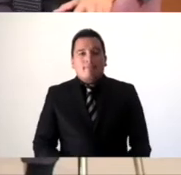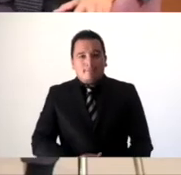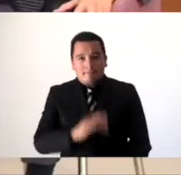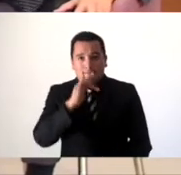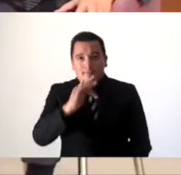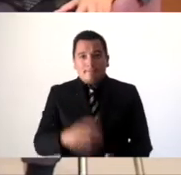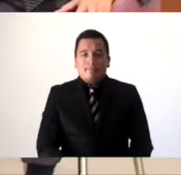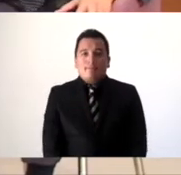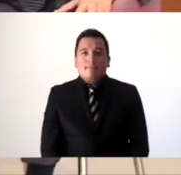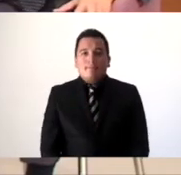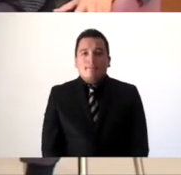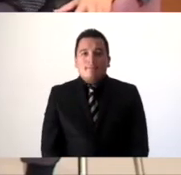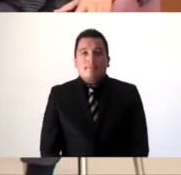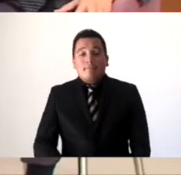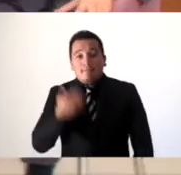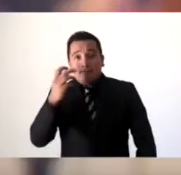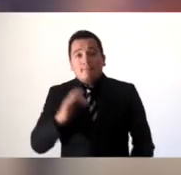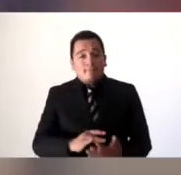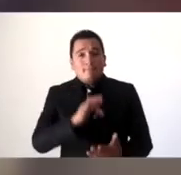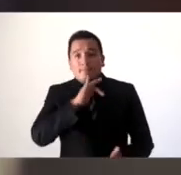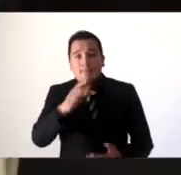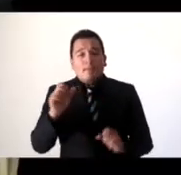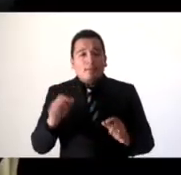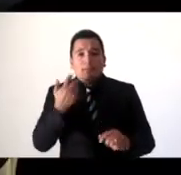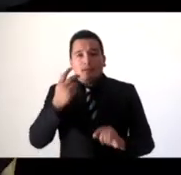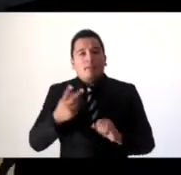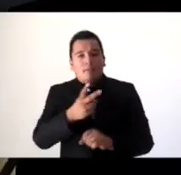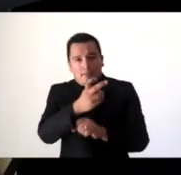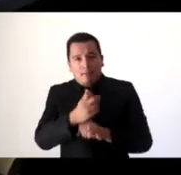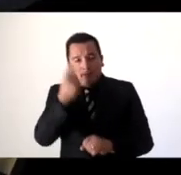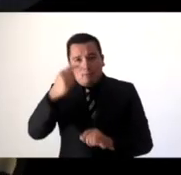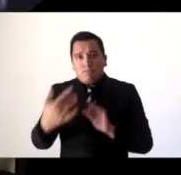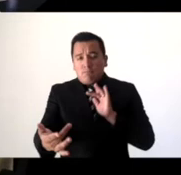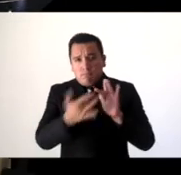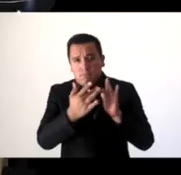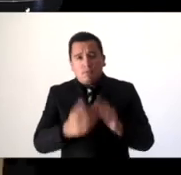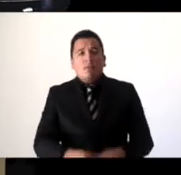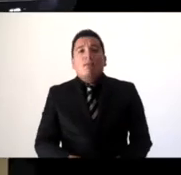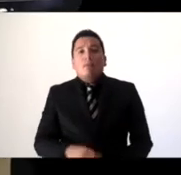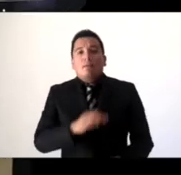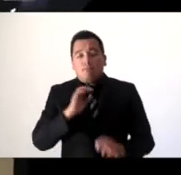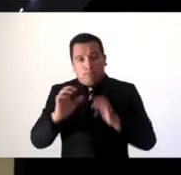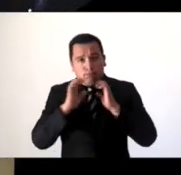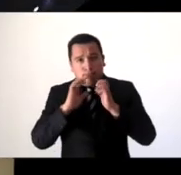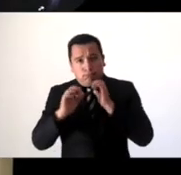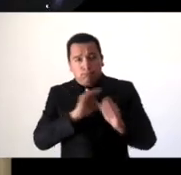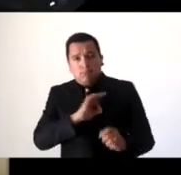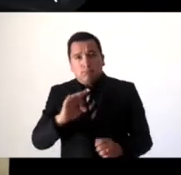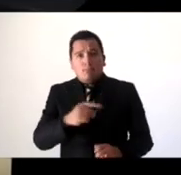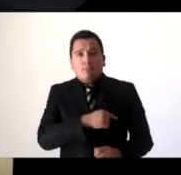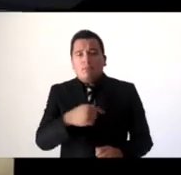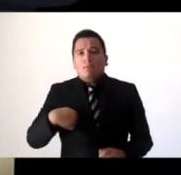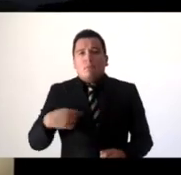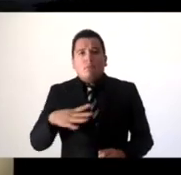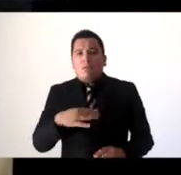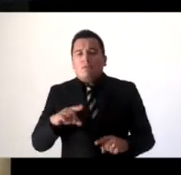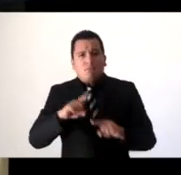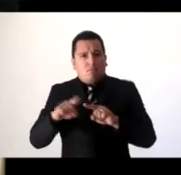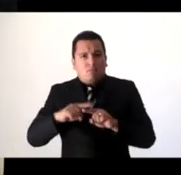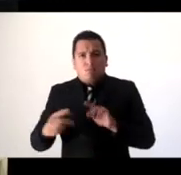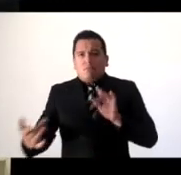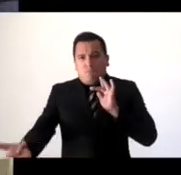Urna. Muchas gracias. Les queremos agradecer y les queremos invitar, amigos, para que se comuniquen con nosotros. Amigas,